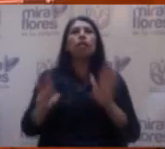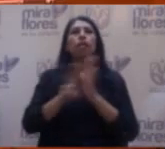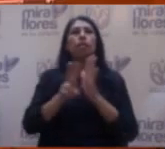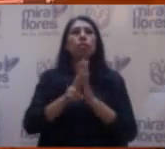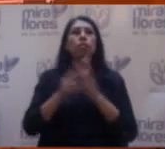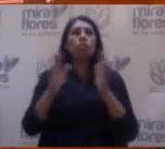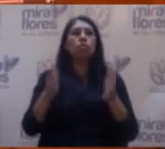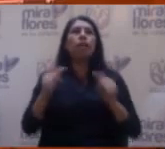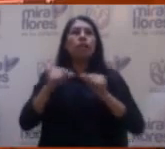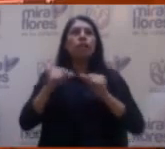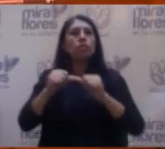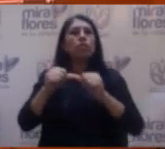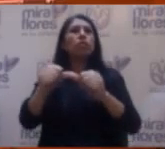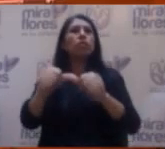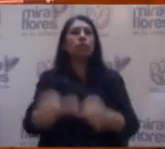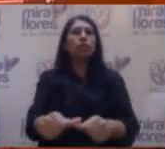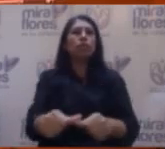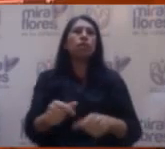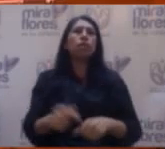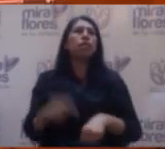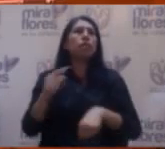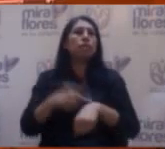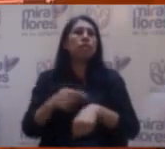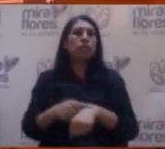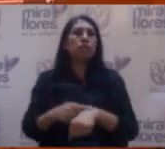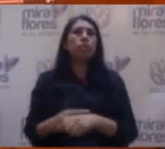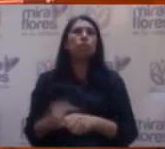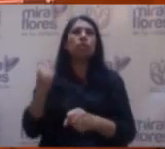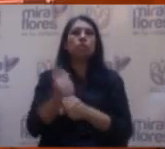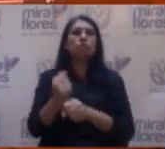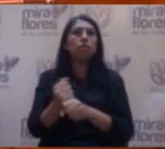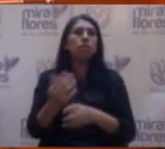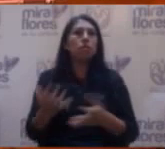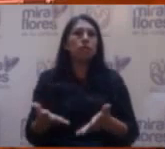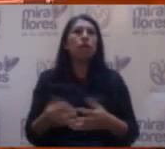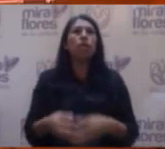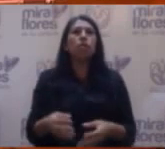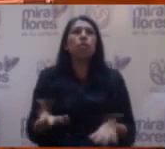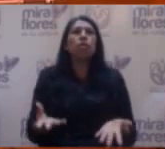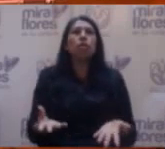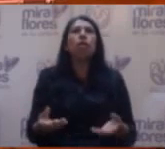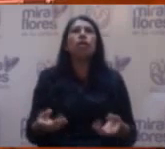la persistencia en el tiempo de poder estar tomando decisiones y